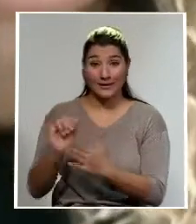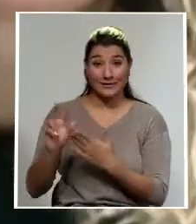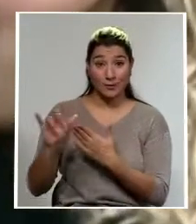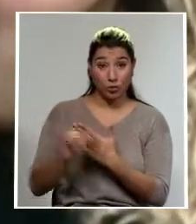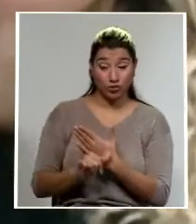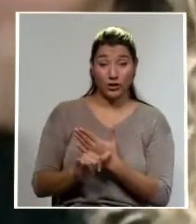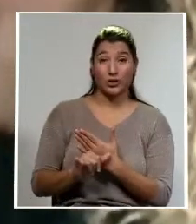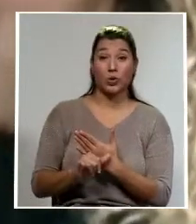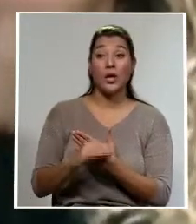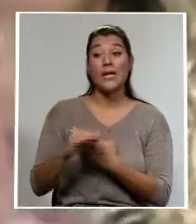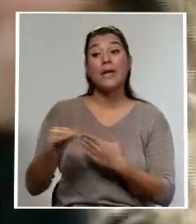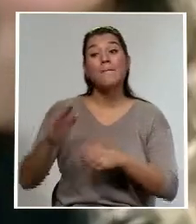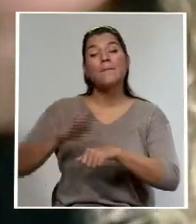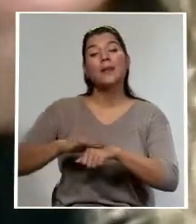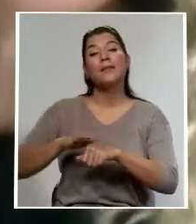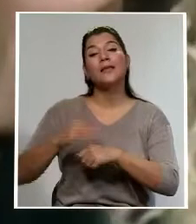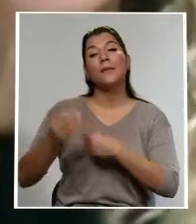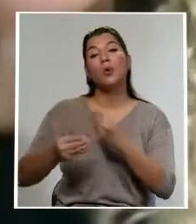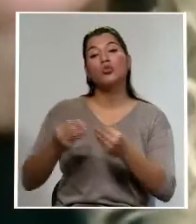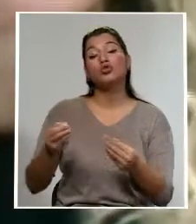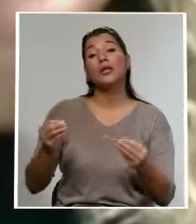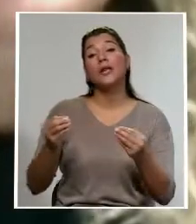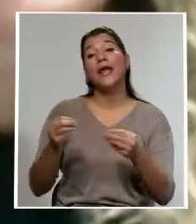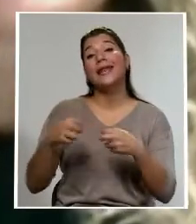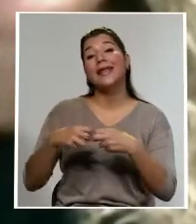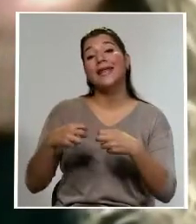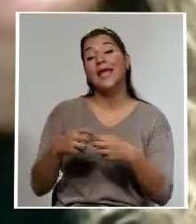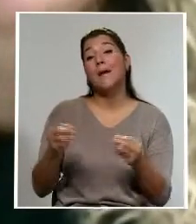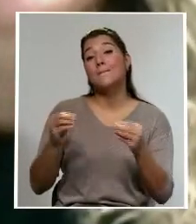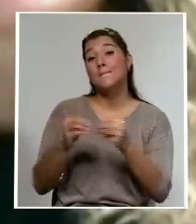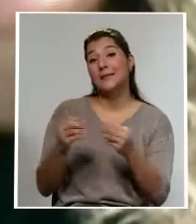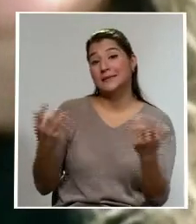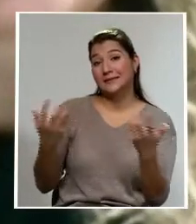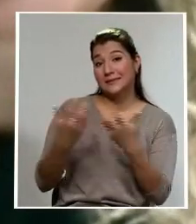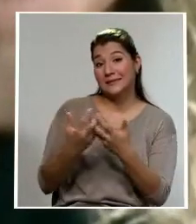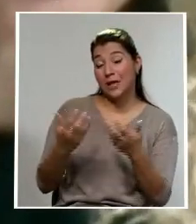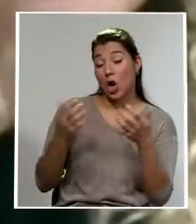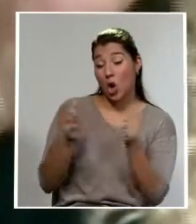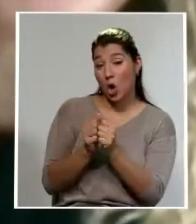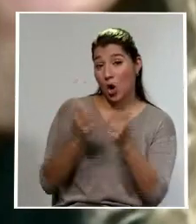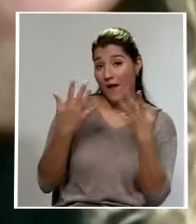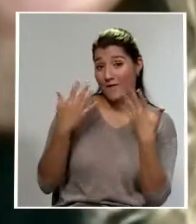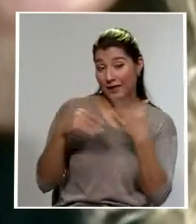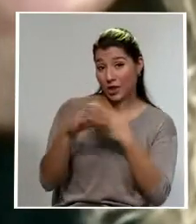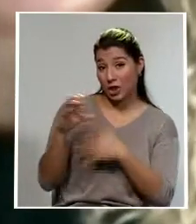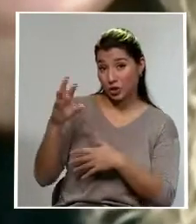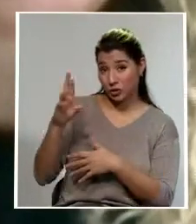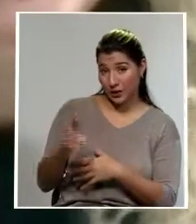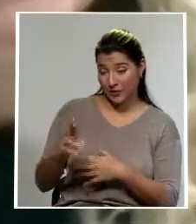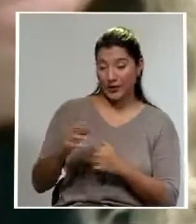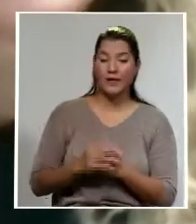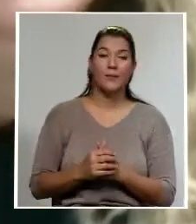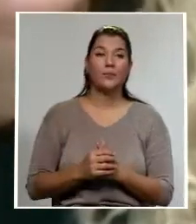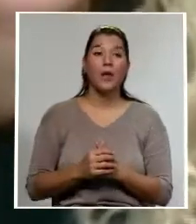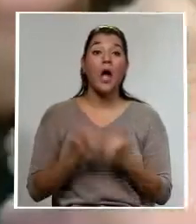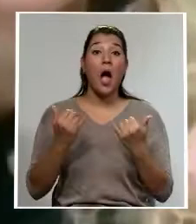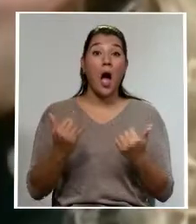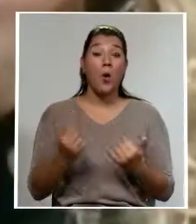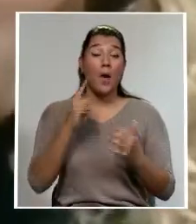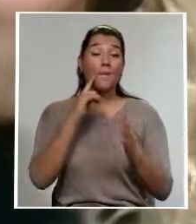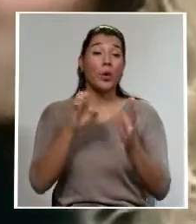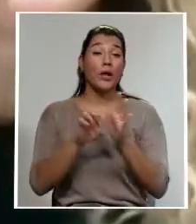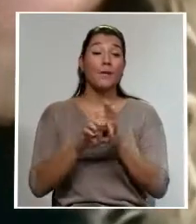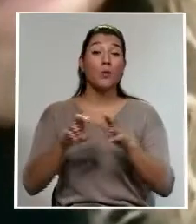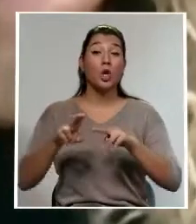país. Cuando estuvo en discusión el tema del tren eléctrico, punto y aparte del objeto en sí,